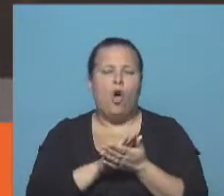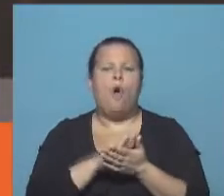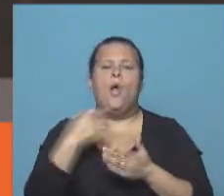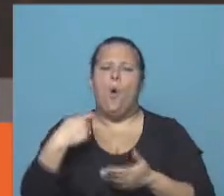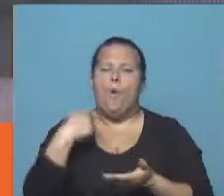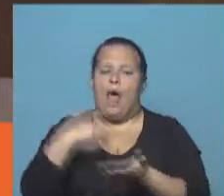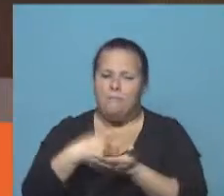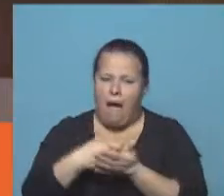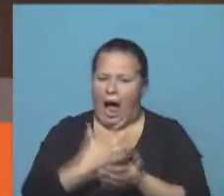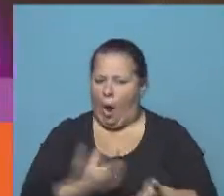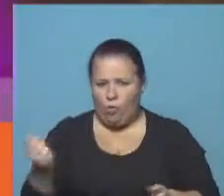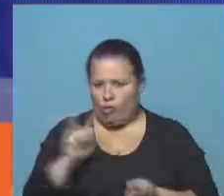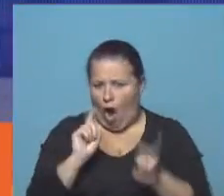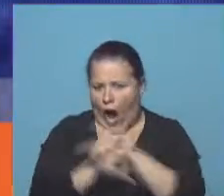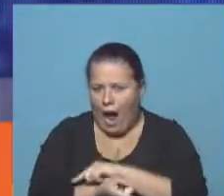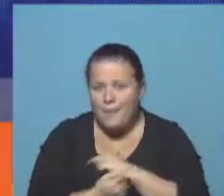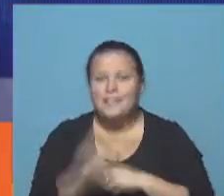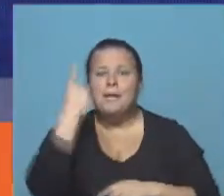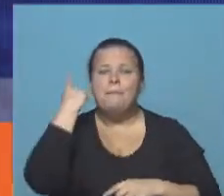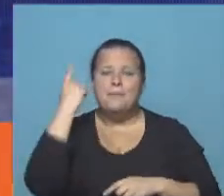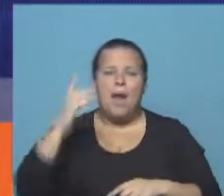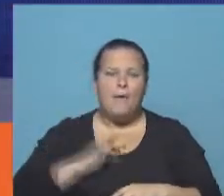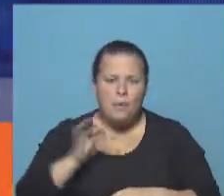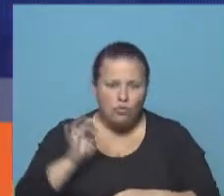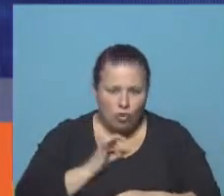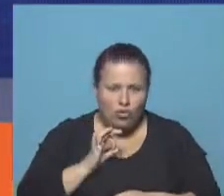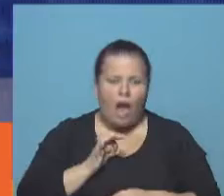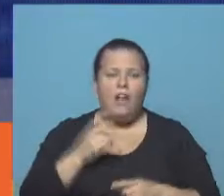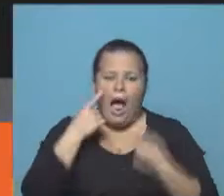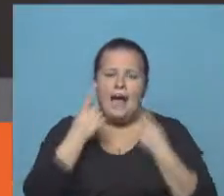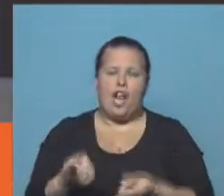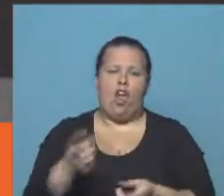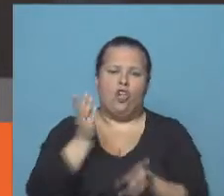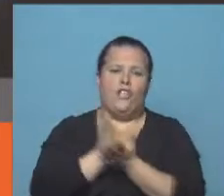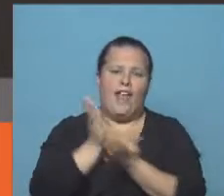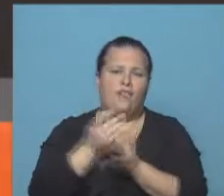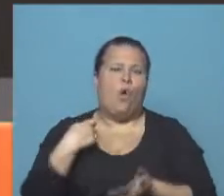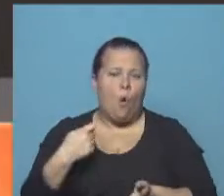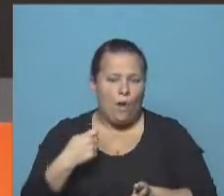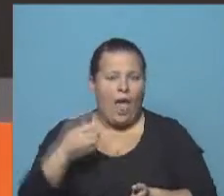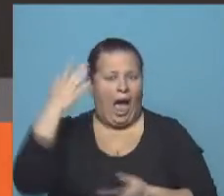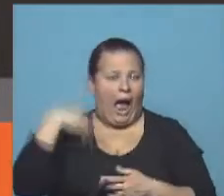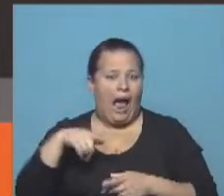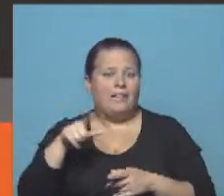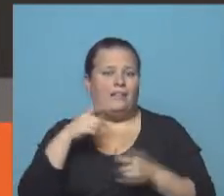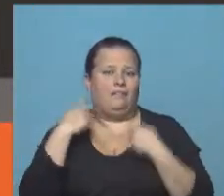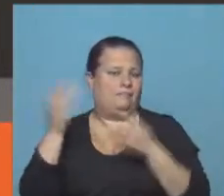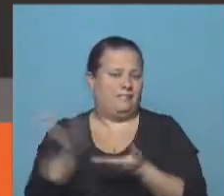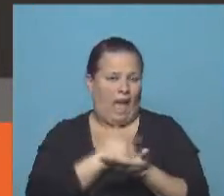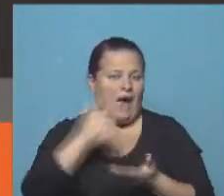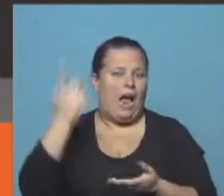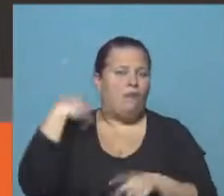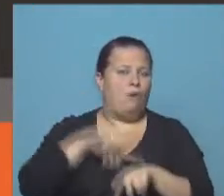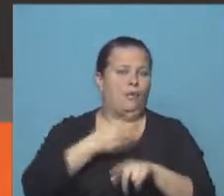jubilados están pagando algún ajuste, no, al contrario, esta es la primera vez en muchos años que se le está reconociendo derechos a los jubilados que habían sido, de hecho, conculcados